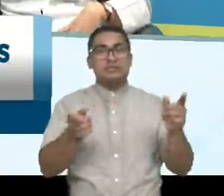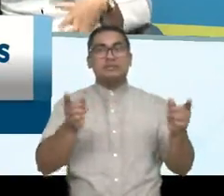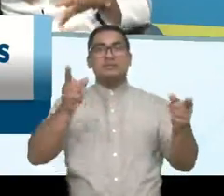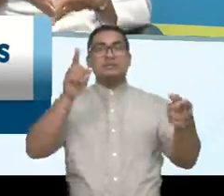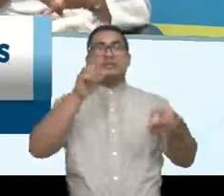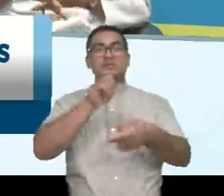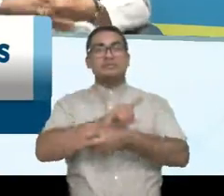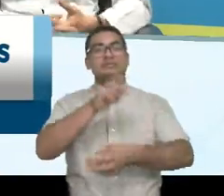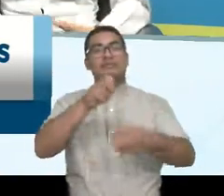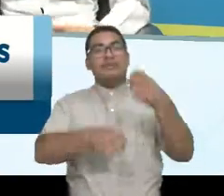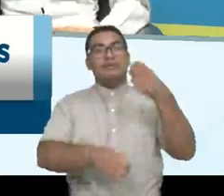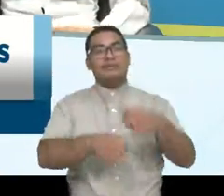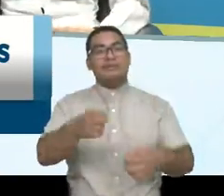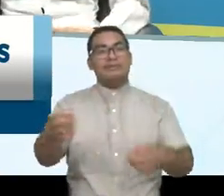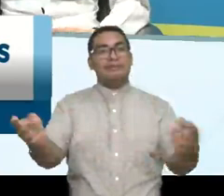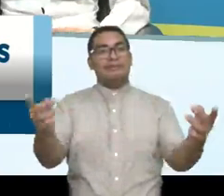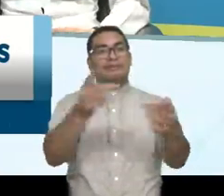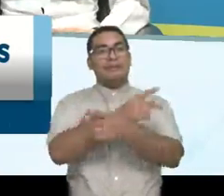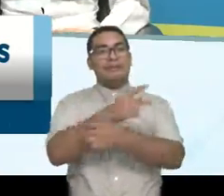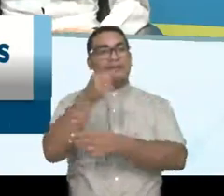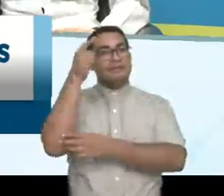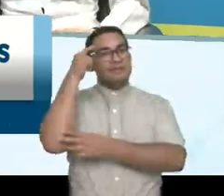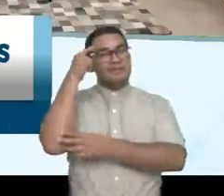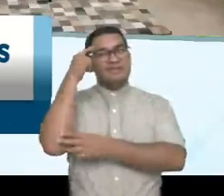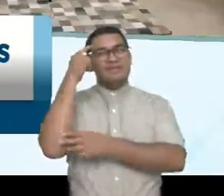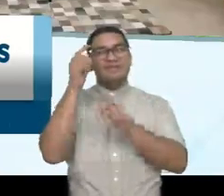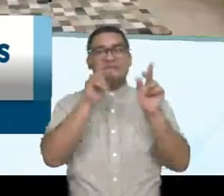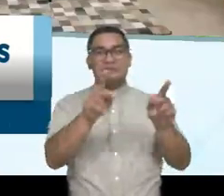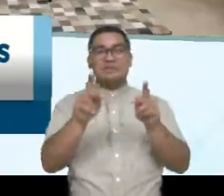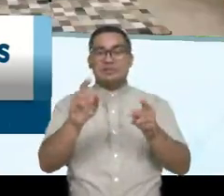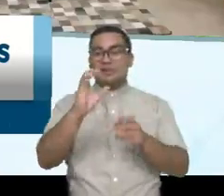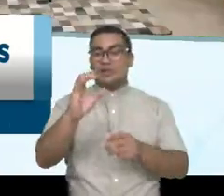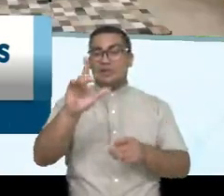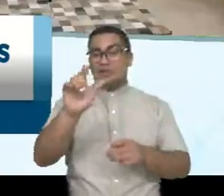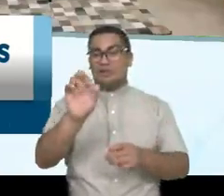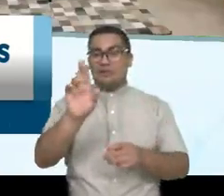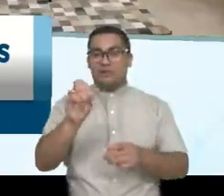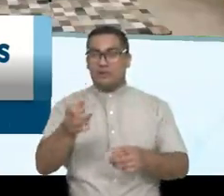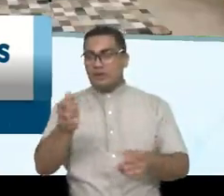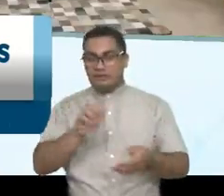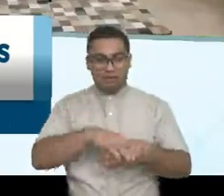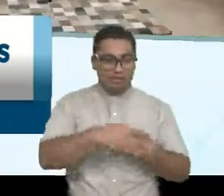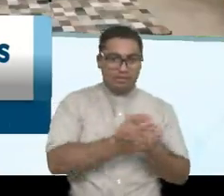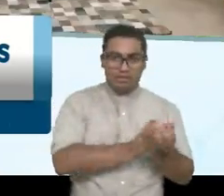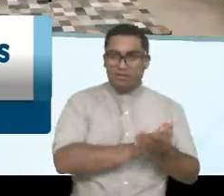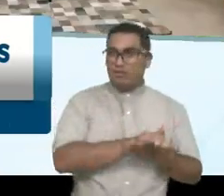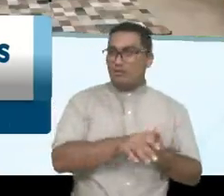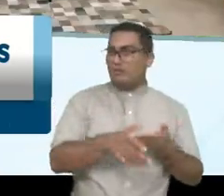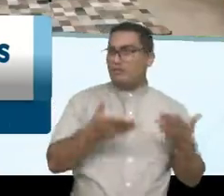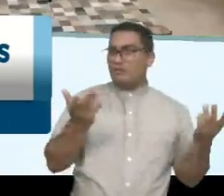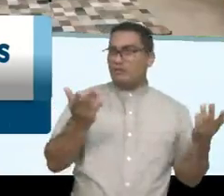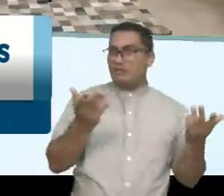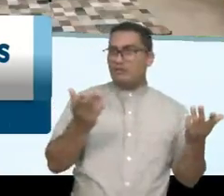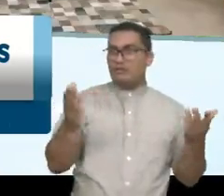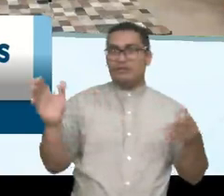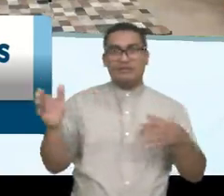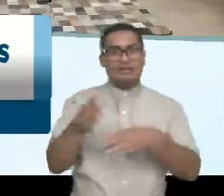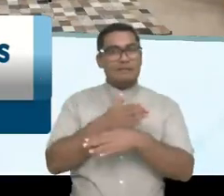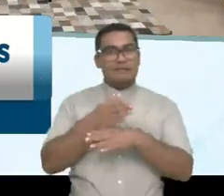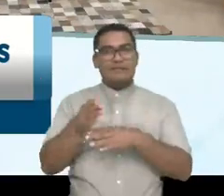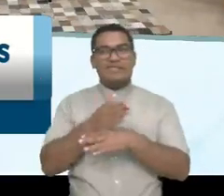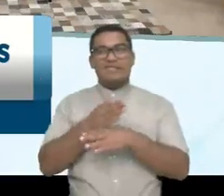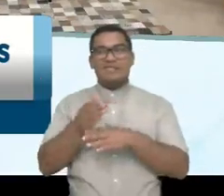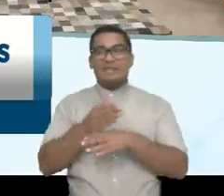más grave. Incluso hay personas que se están lavando las manos con cloro. Con cloro, utilizan todo tipo de mezcla, de hasta